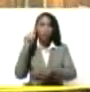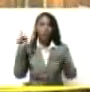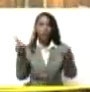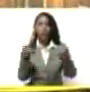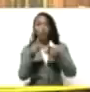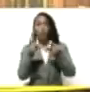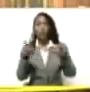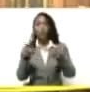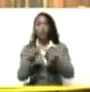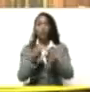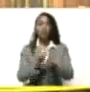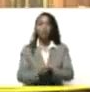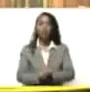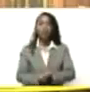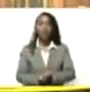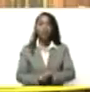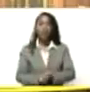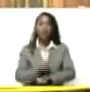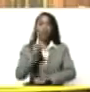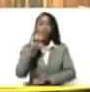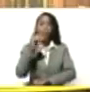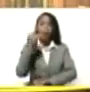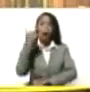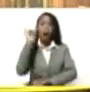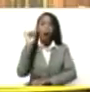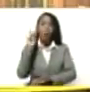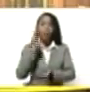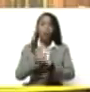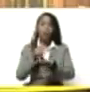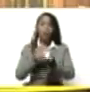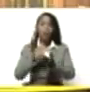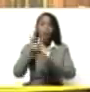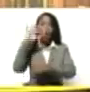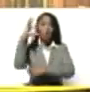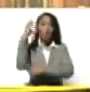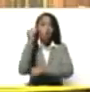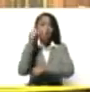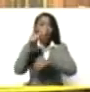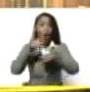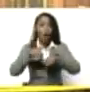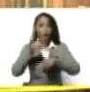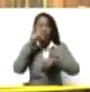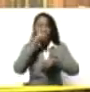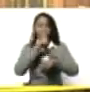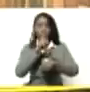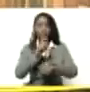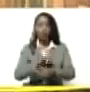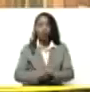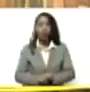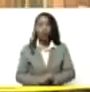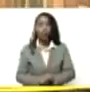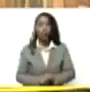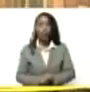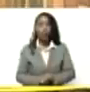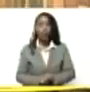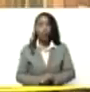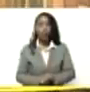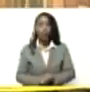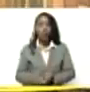hace un año se debatía y hacer las elecciones de gobernadores solamente